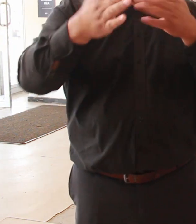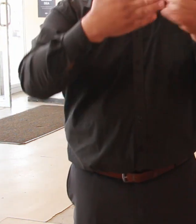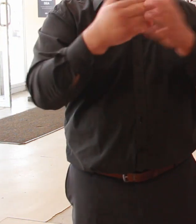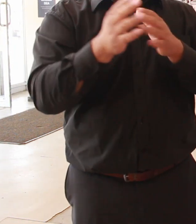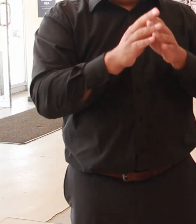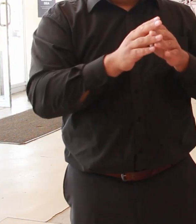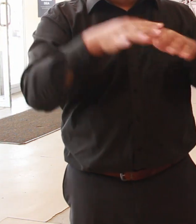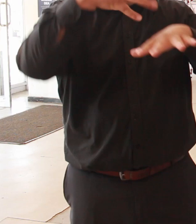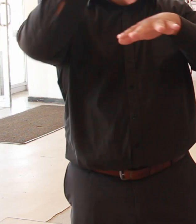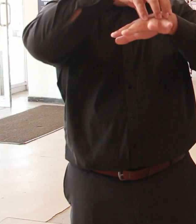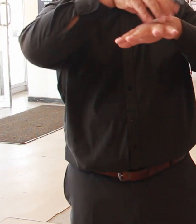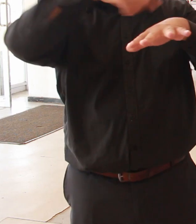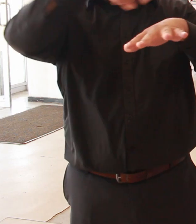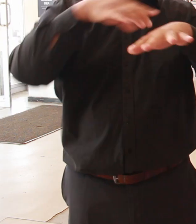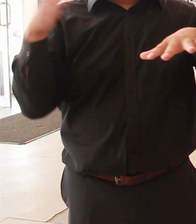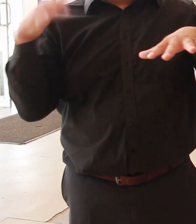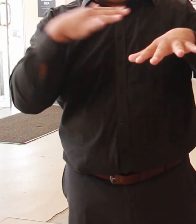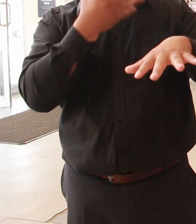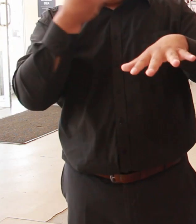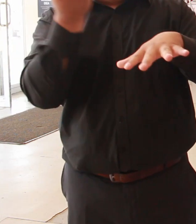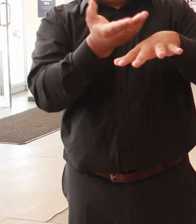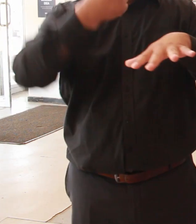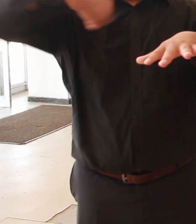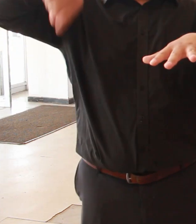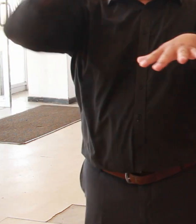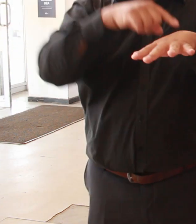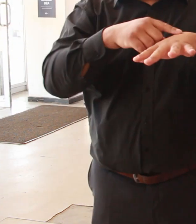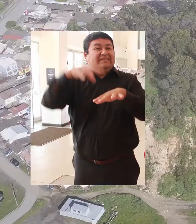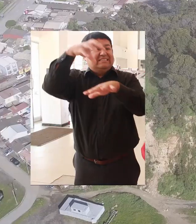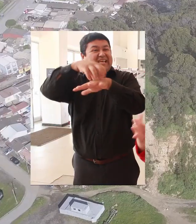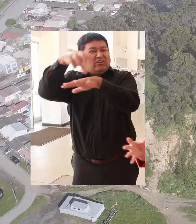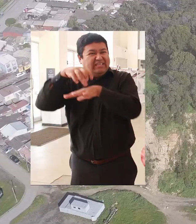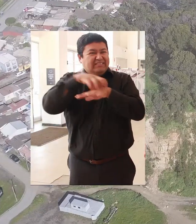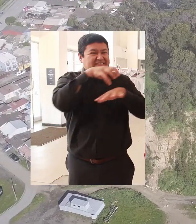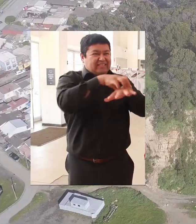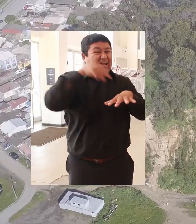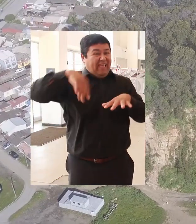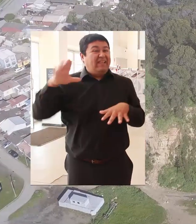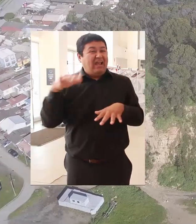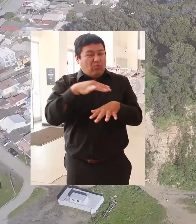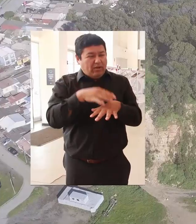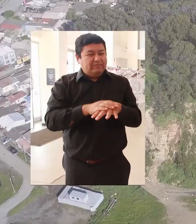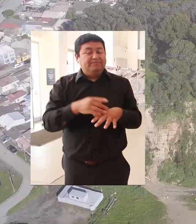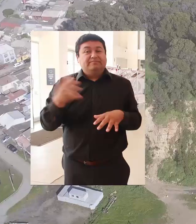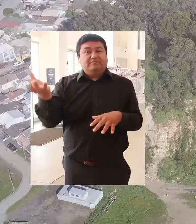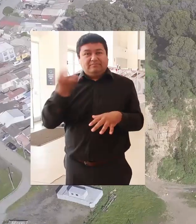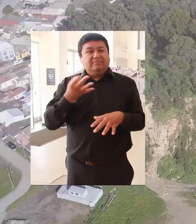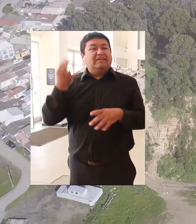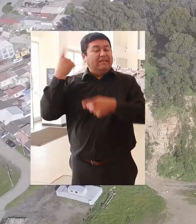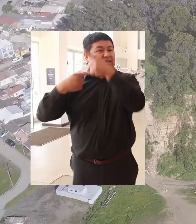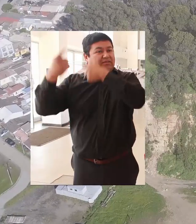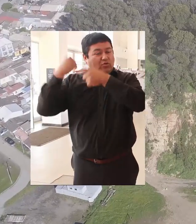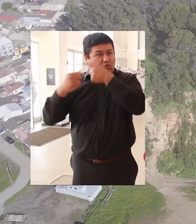naturaleza de nuestro Talcahuano. Nosotros somos cerros islas, pero que además se combina con, como lo dije anteriormente, con la